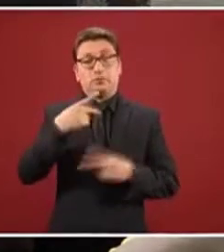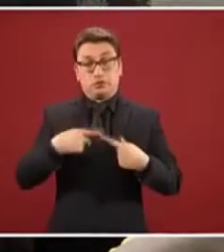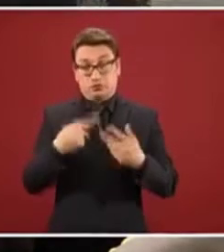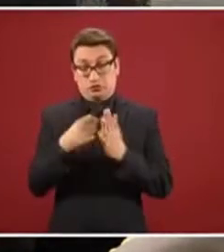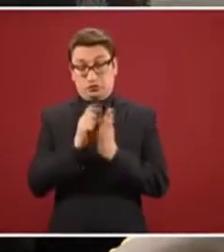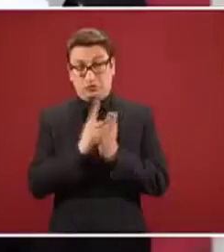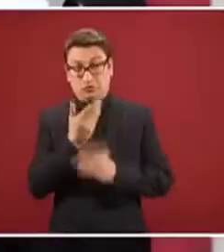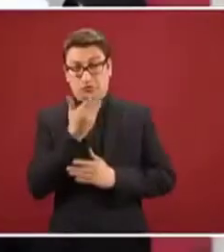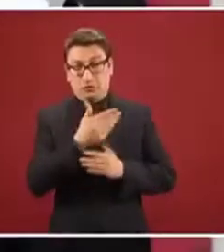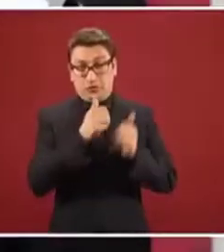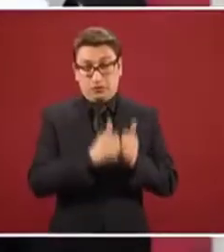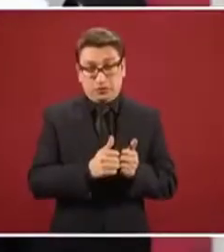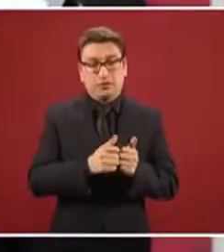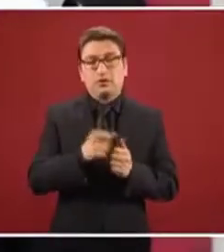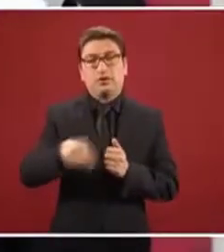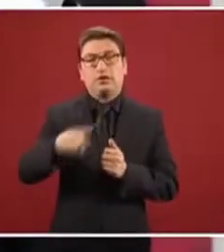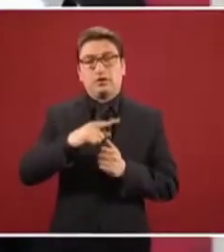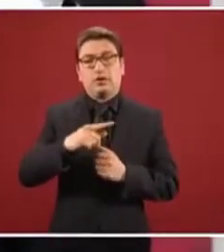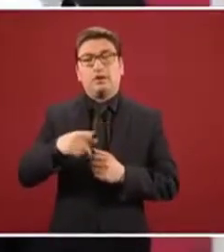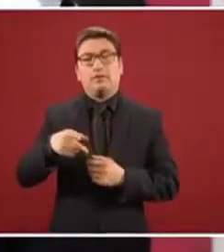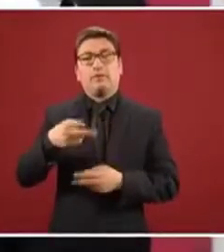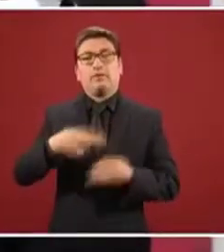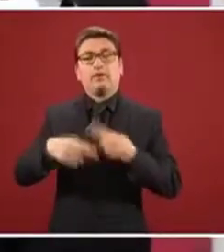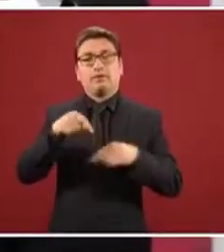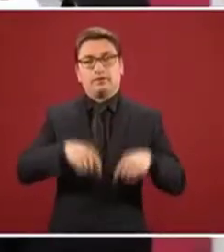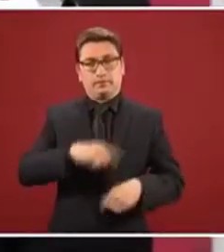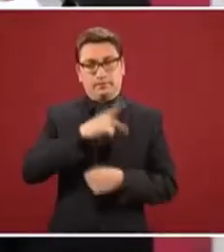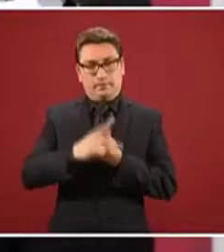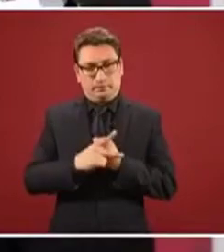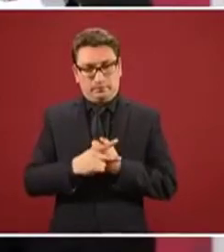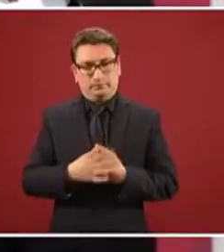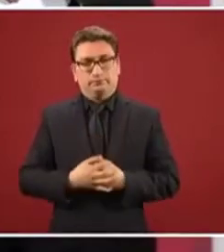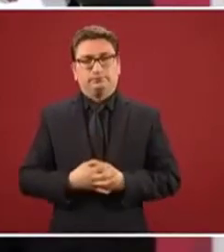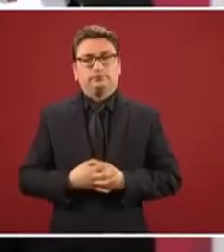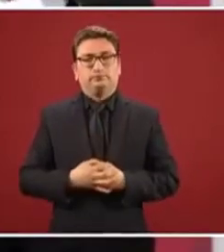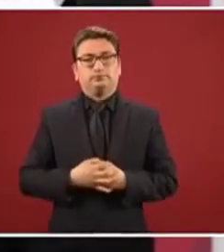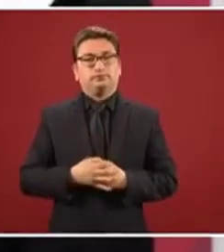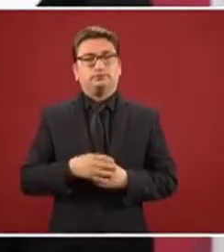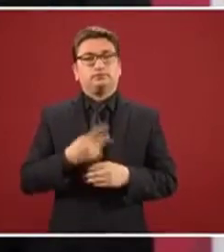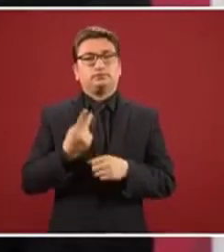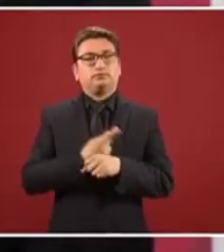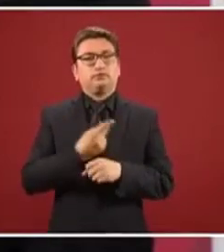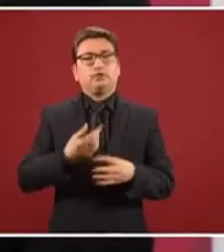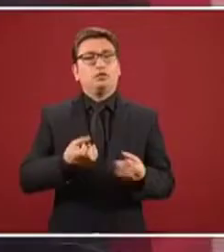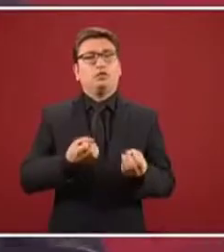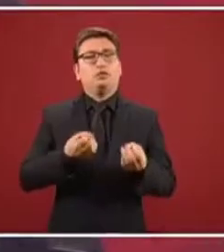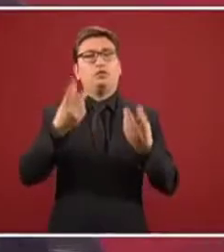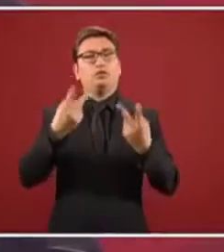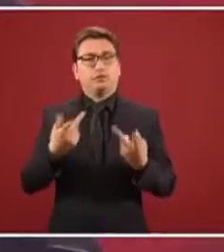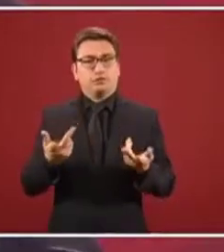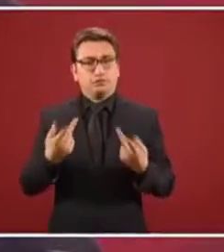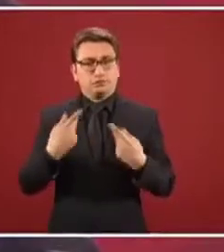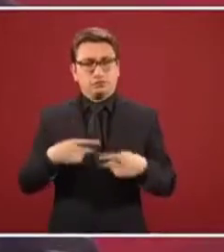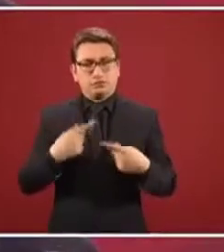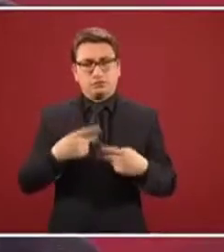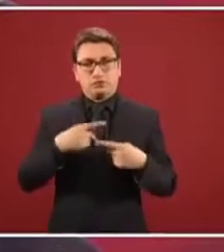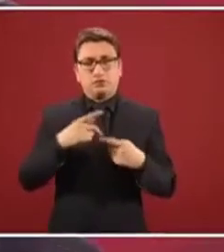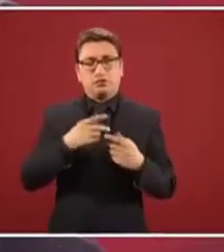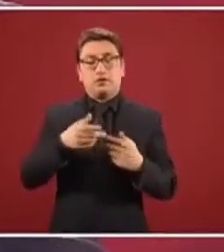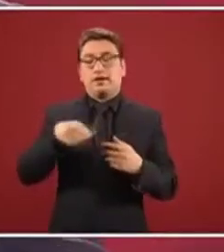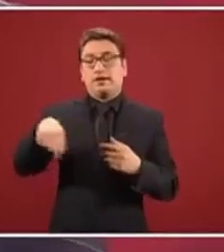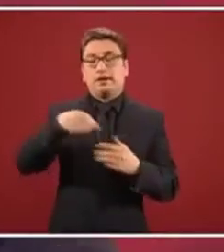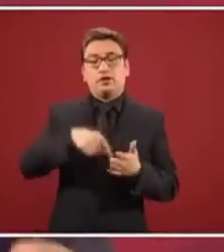asilo que están siendo retornados a nuestro país. Eso impacta en el término de cuántos van a los